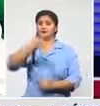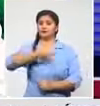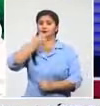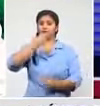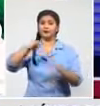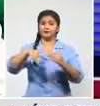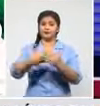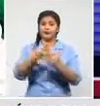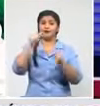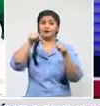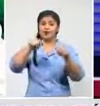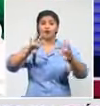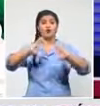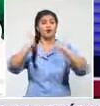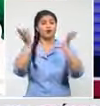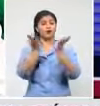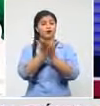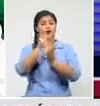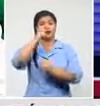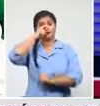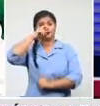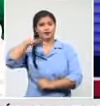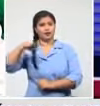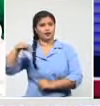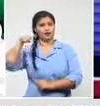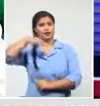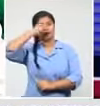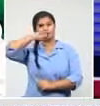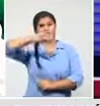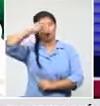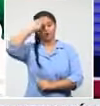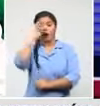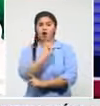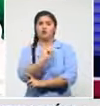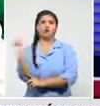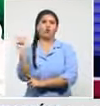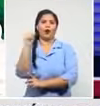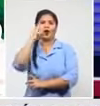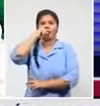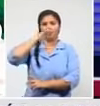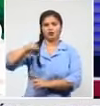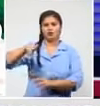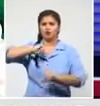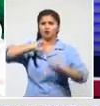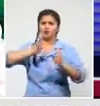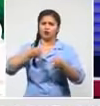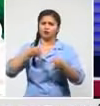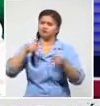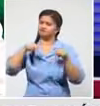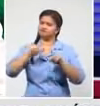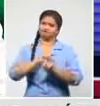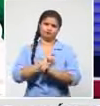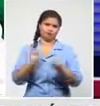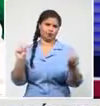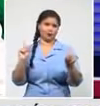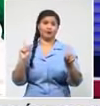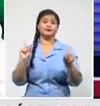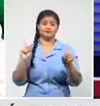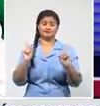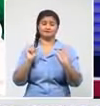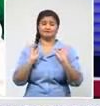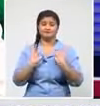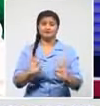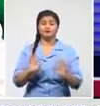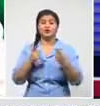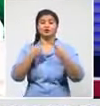Niño, no hemos tenido que lamentar el fallecimiento de ningún niño en nuestro país. Aunque es